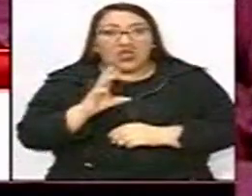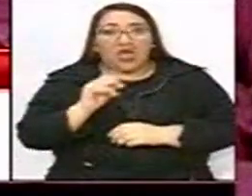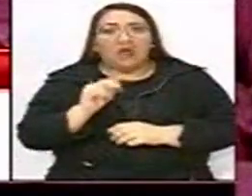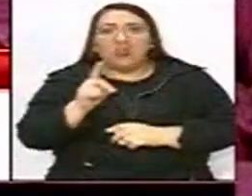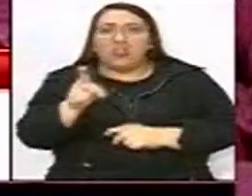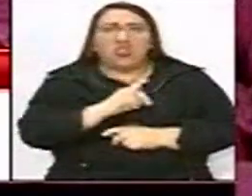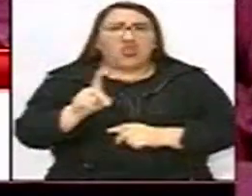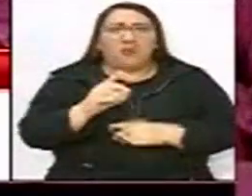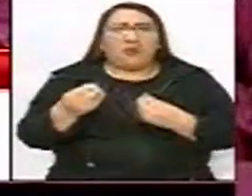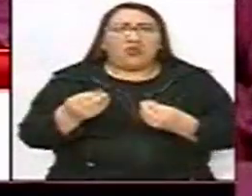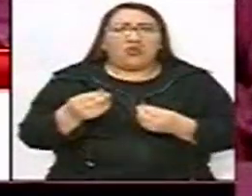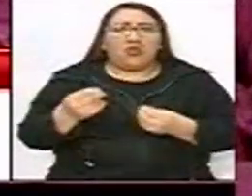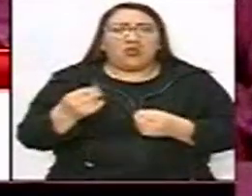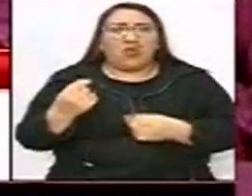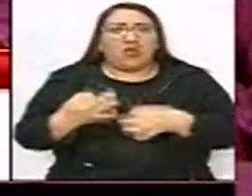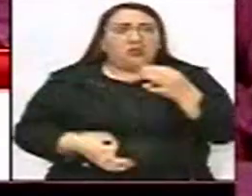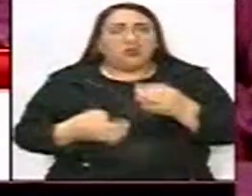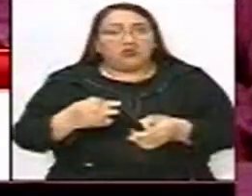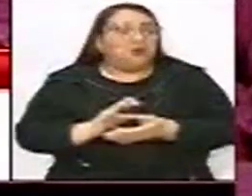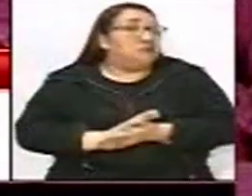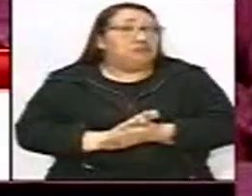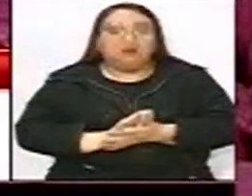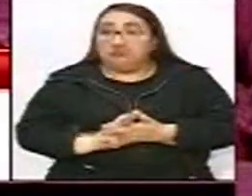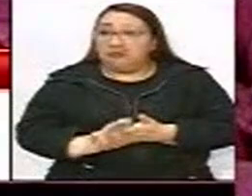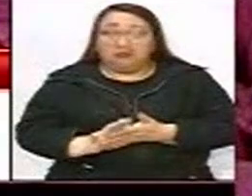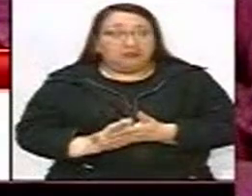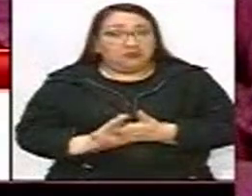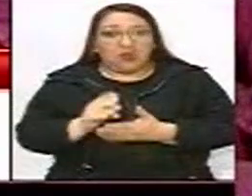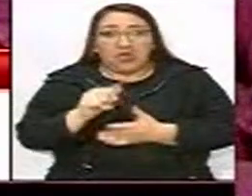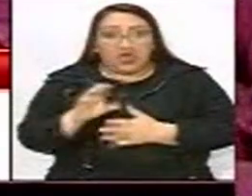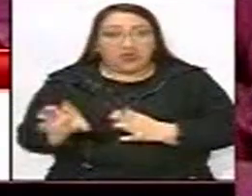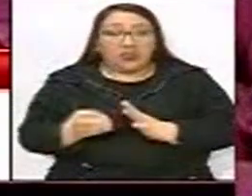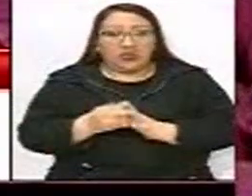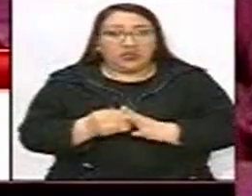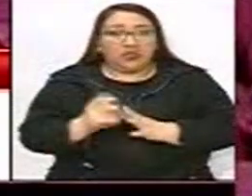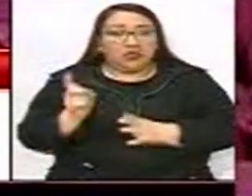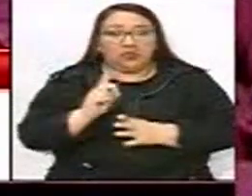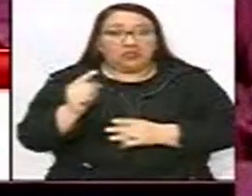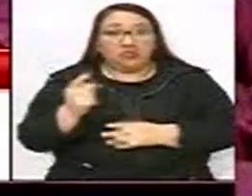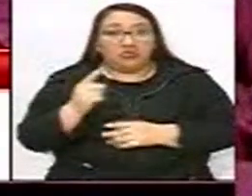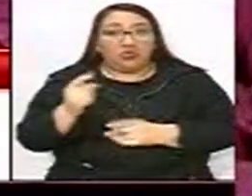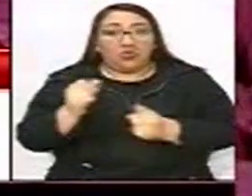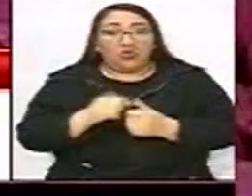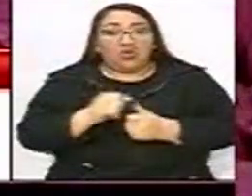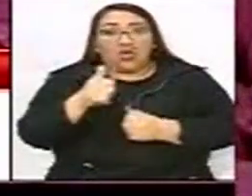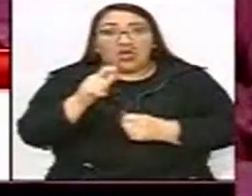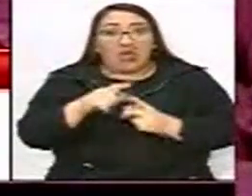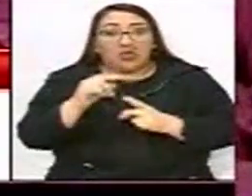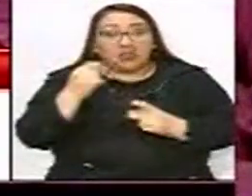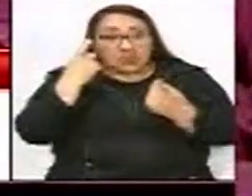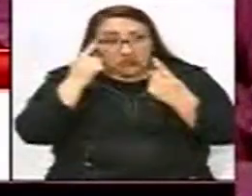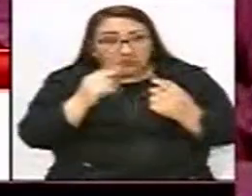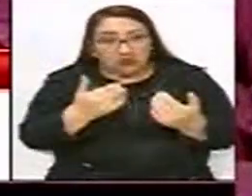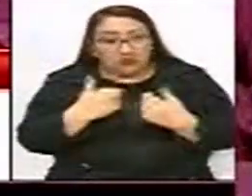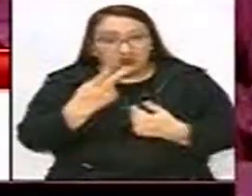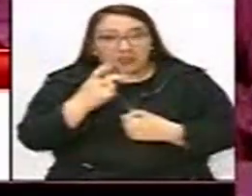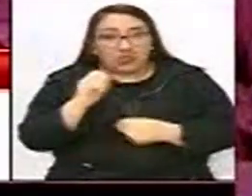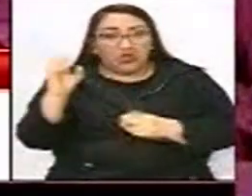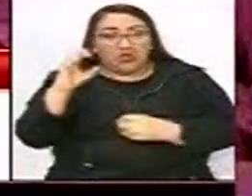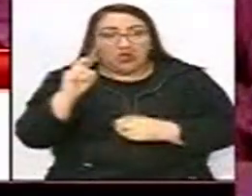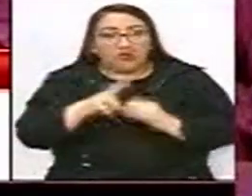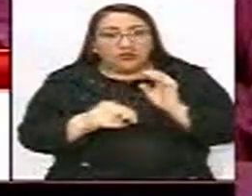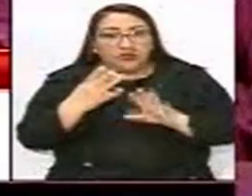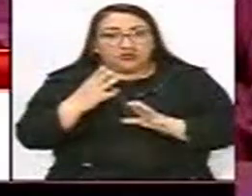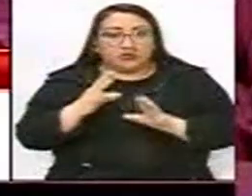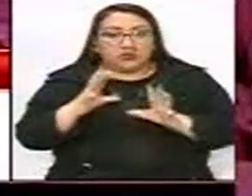cuestionó a través de un arbitraje o una adenda ante el Ministerio de Economía y Finanzas. Simplemente, con un acta de trato directo del 20 de octubre del